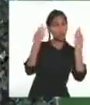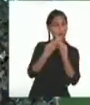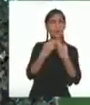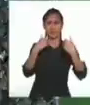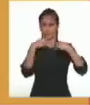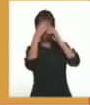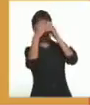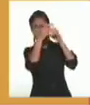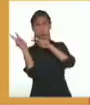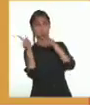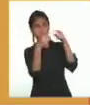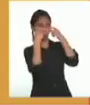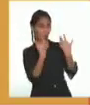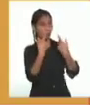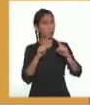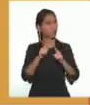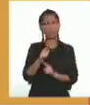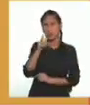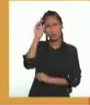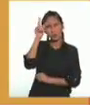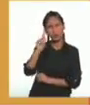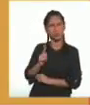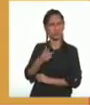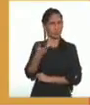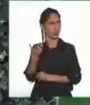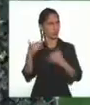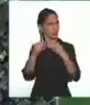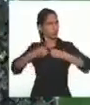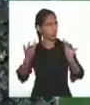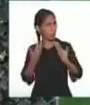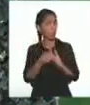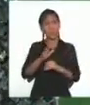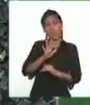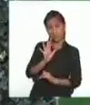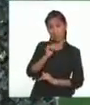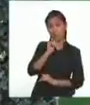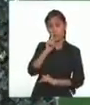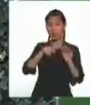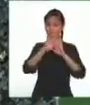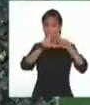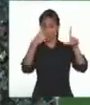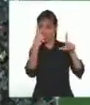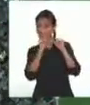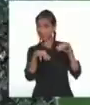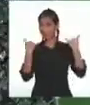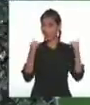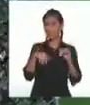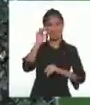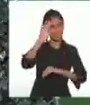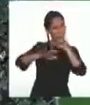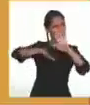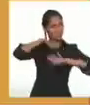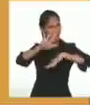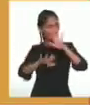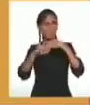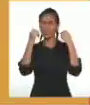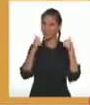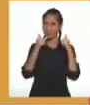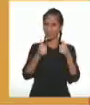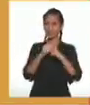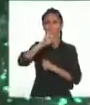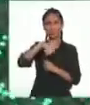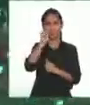debemos valorar también. Pero todavía no sé muy bien cómo voy a hacer el juego. Todavía nos queda un programa más para terminar el juego, así que vamos paso a paso. Está